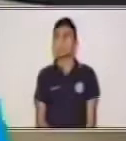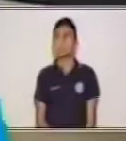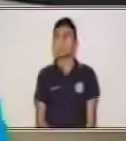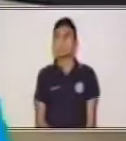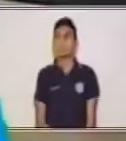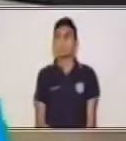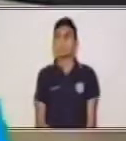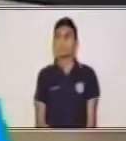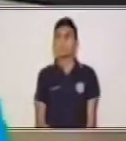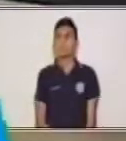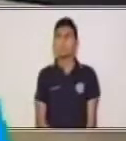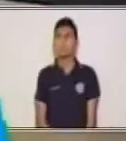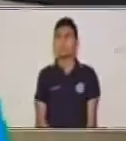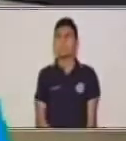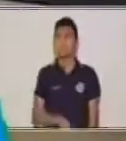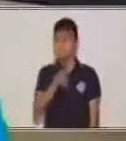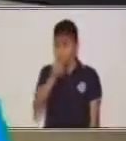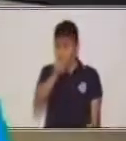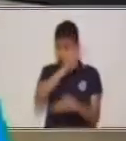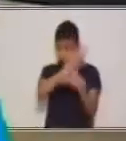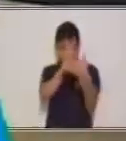Si leemos la oración,